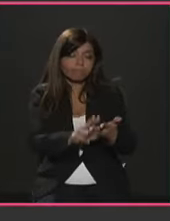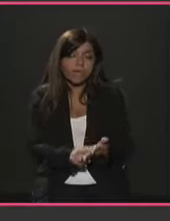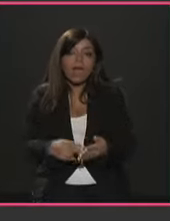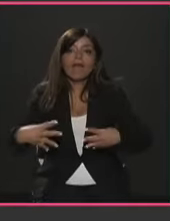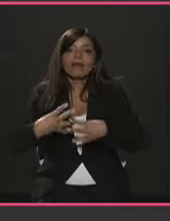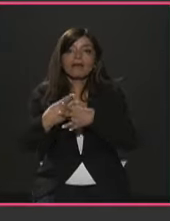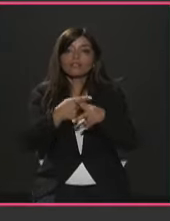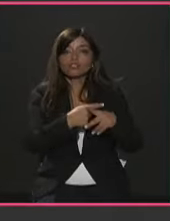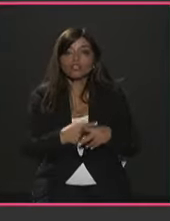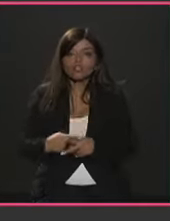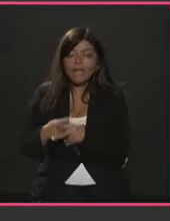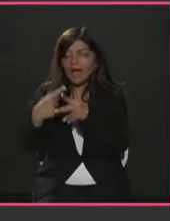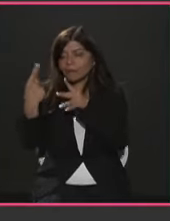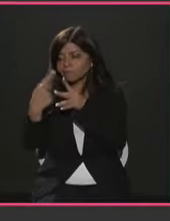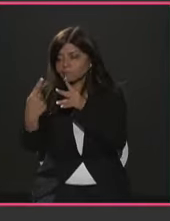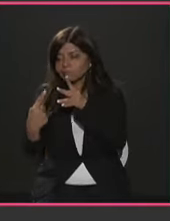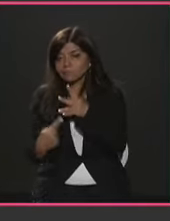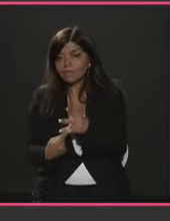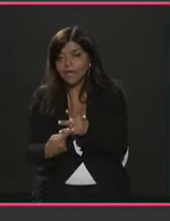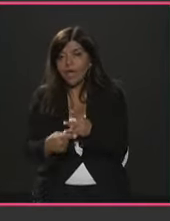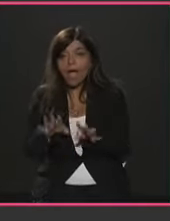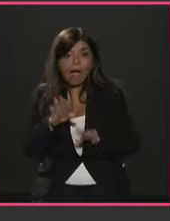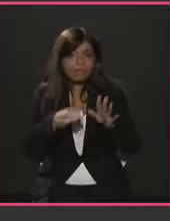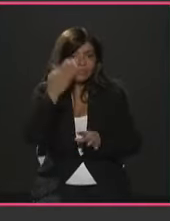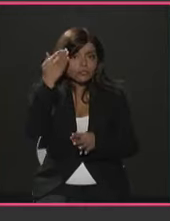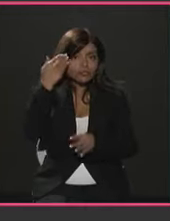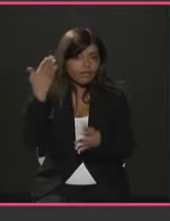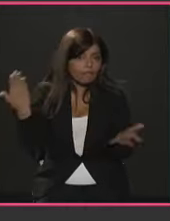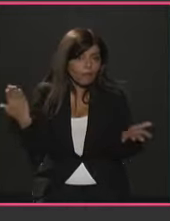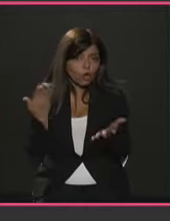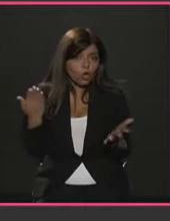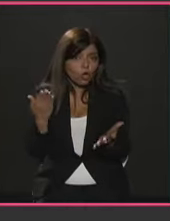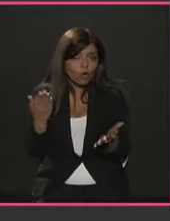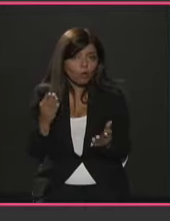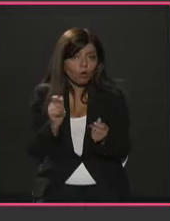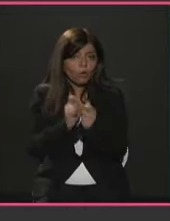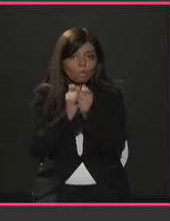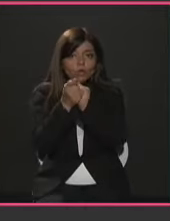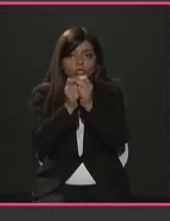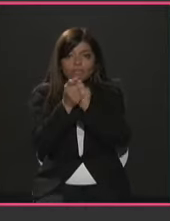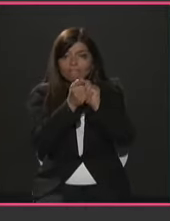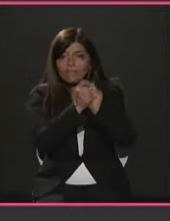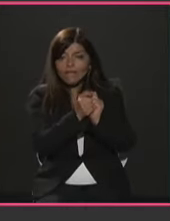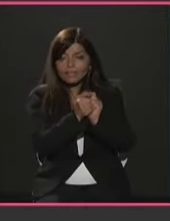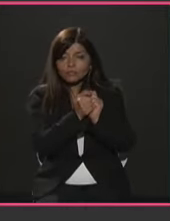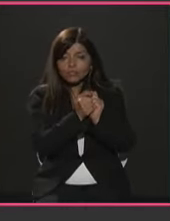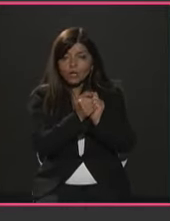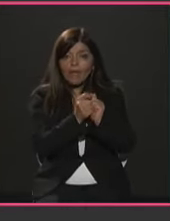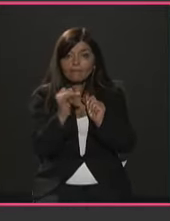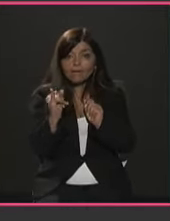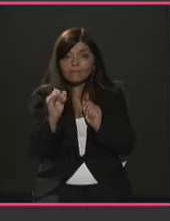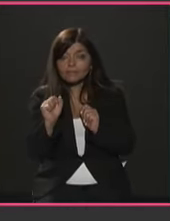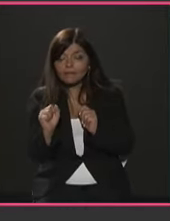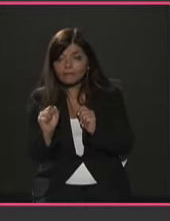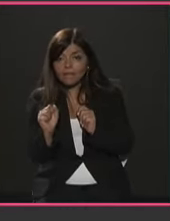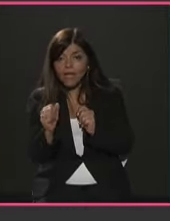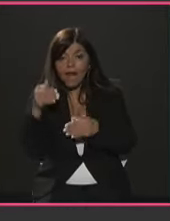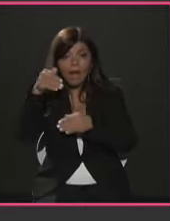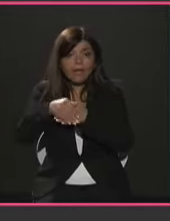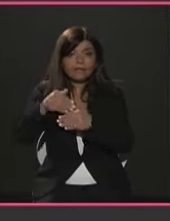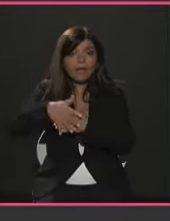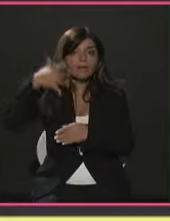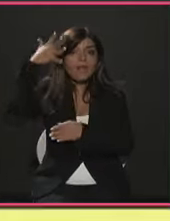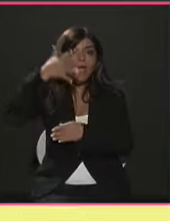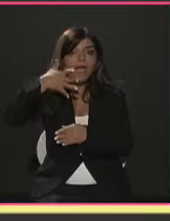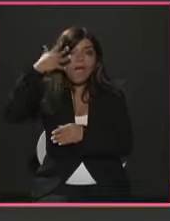las redes sociales eh Y muchas veces no sabemos cómo se ha ido eh modificando en la tarde por ejemplo tendremos la